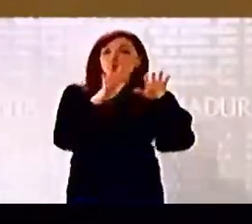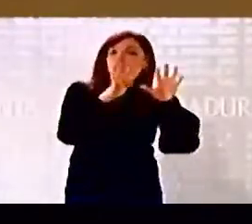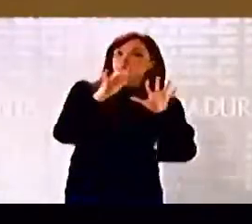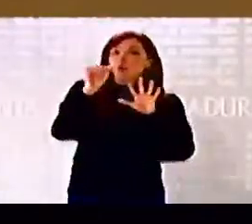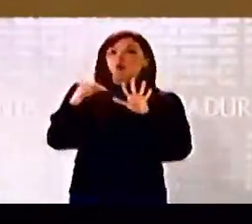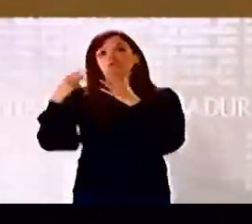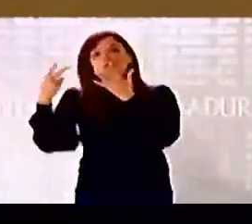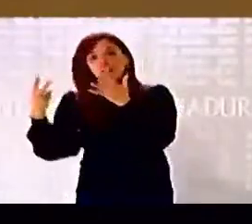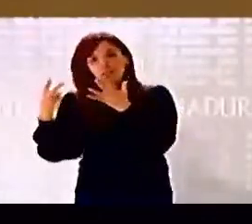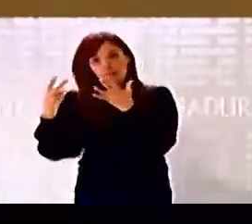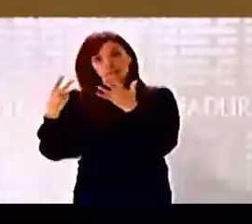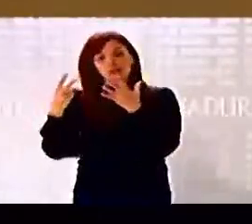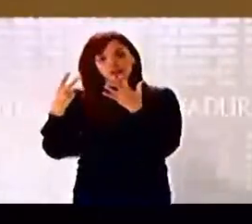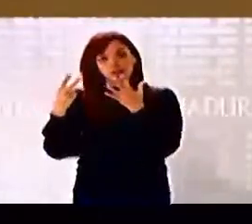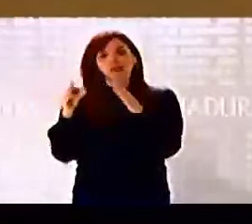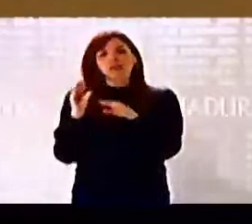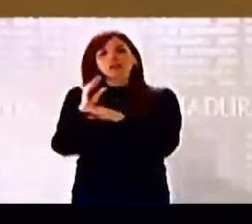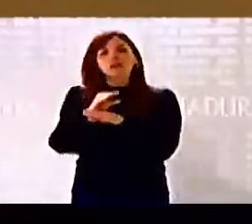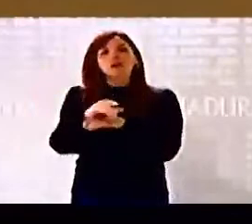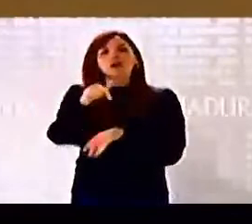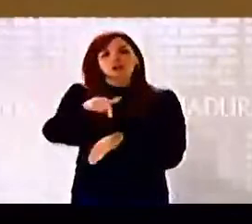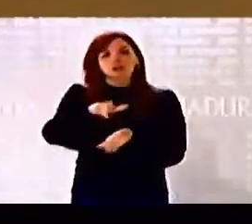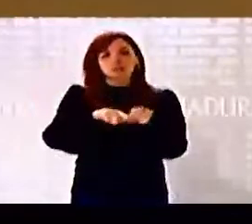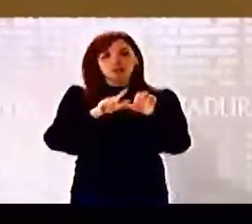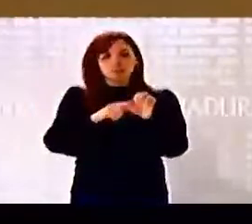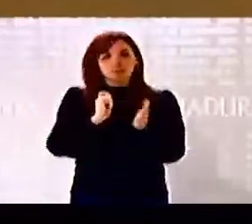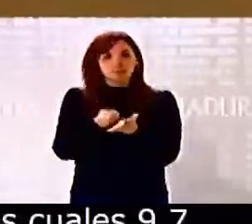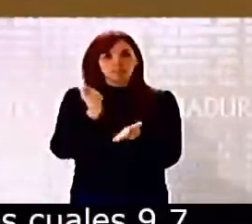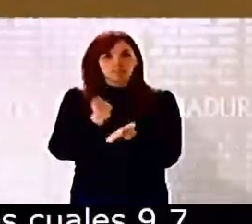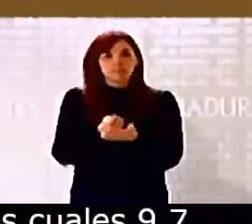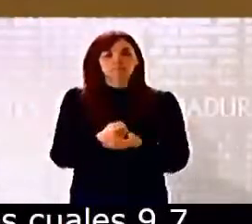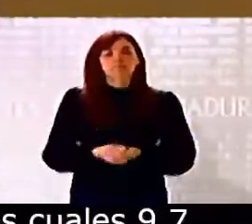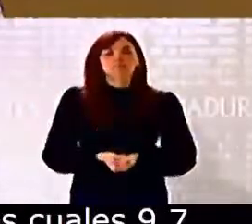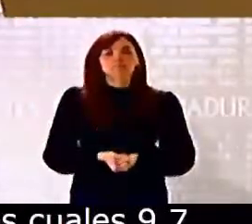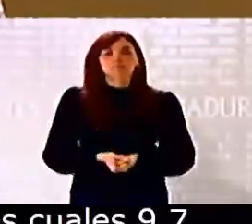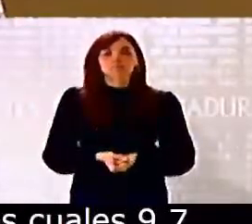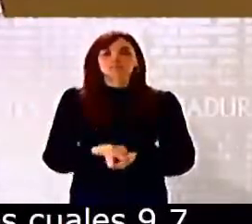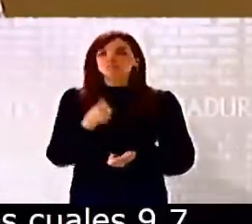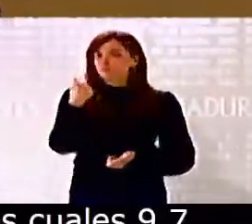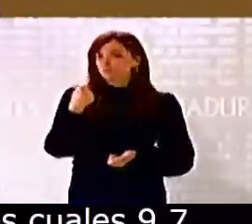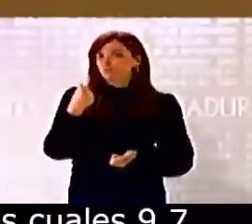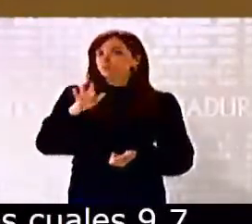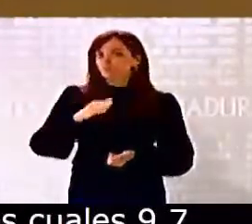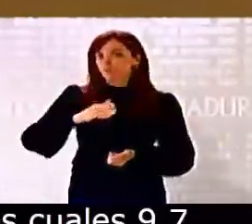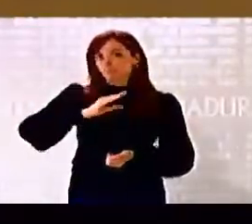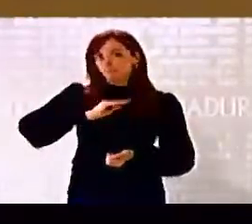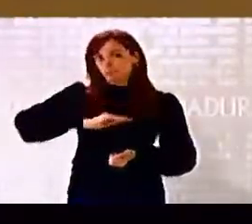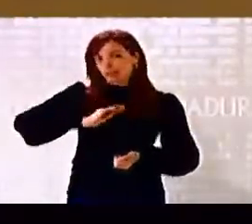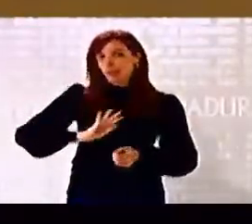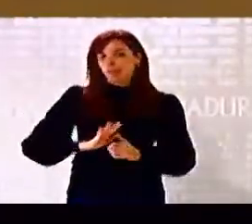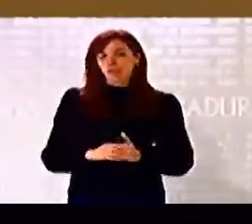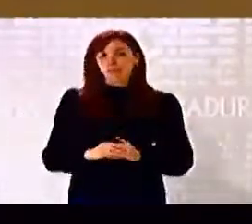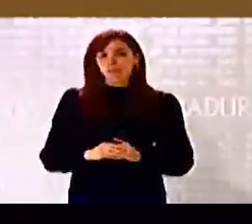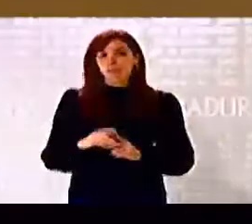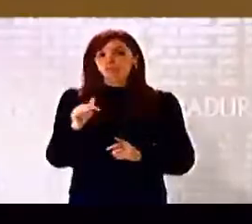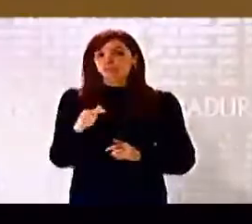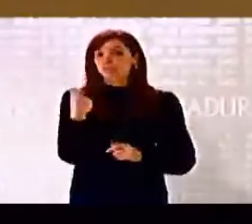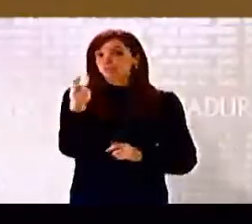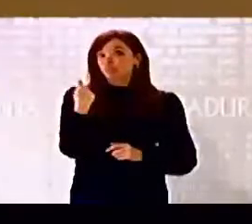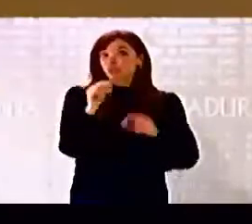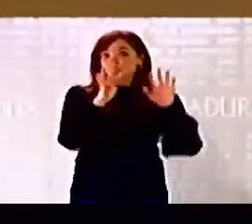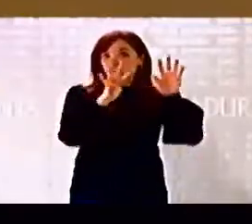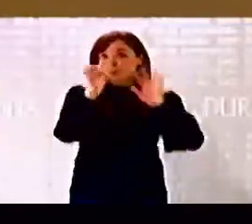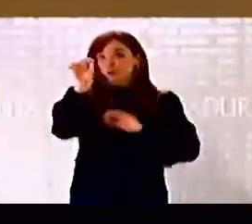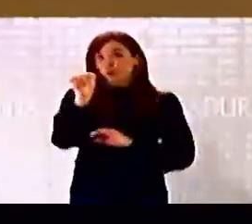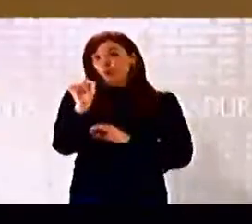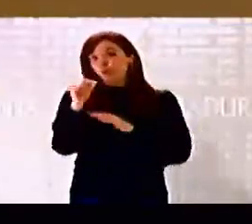9,7 vienen a Extremadura. Un dinero importante, porque a esos